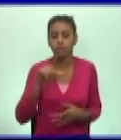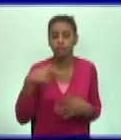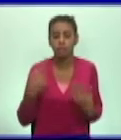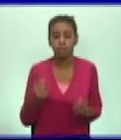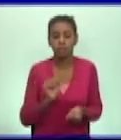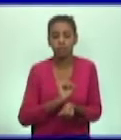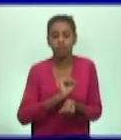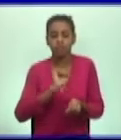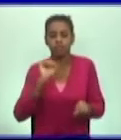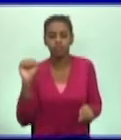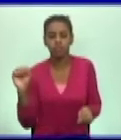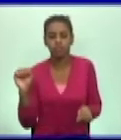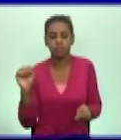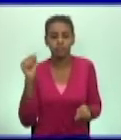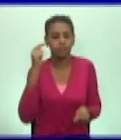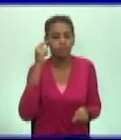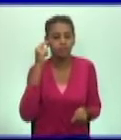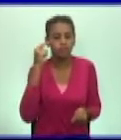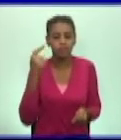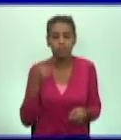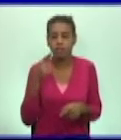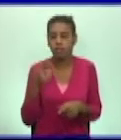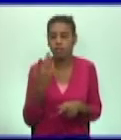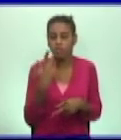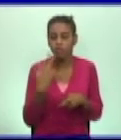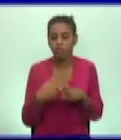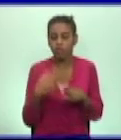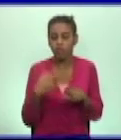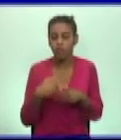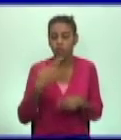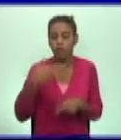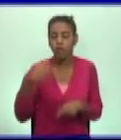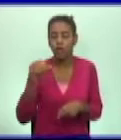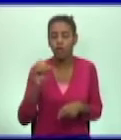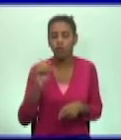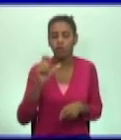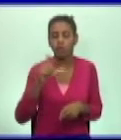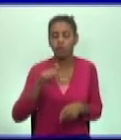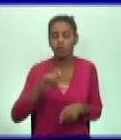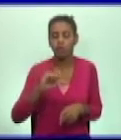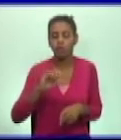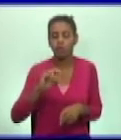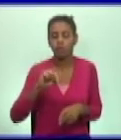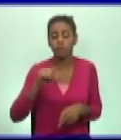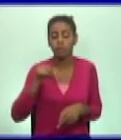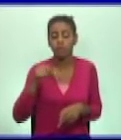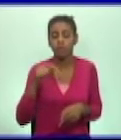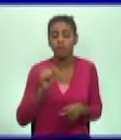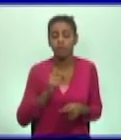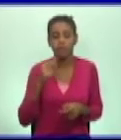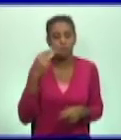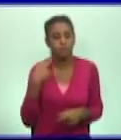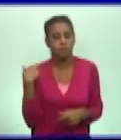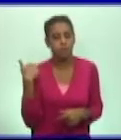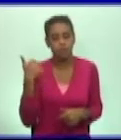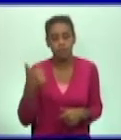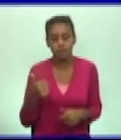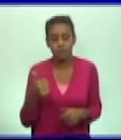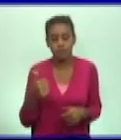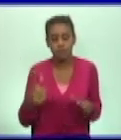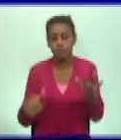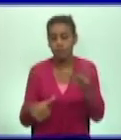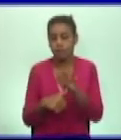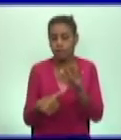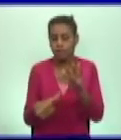Democrática de Vietnam, designándose a Ho Chi Minh como presidente de esa República de Vietnam. Bueno, Ho Chi Minh, ustedes quizás